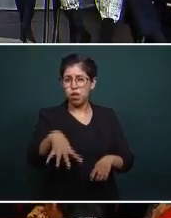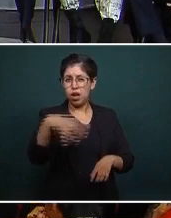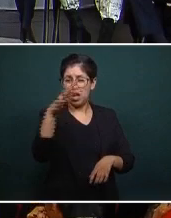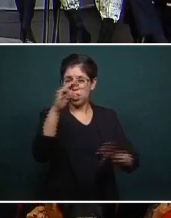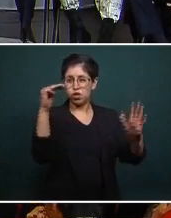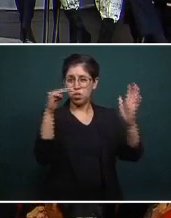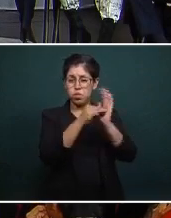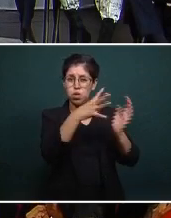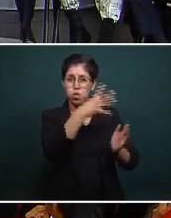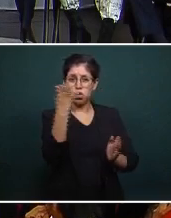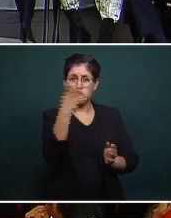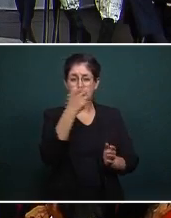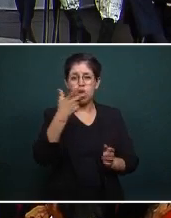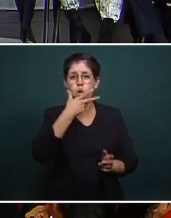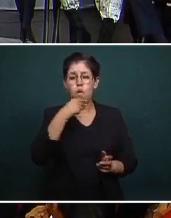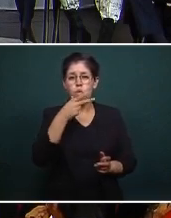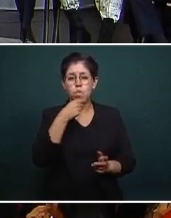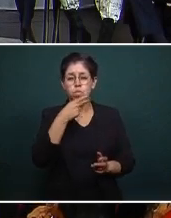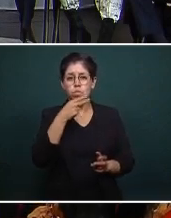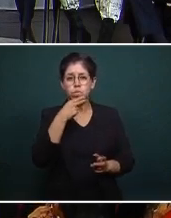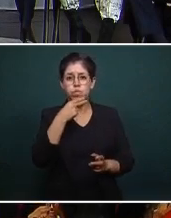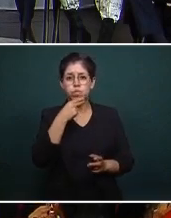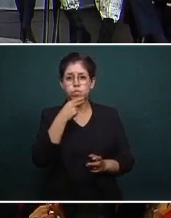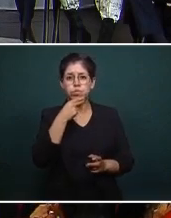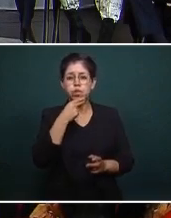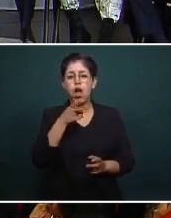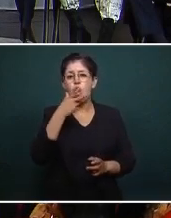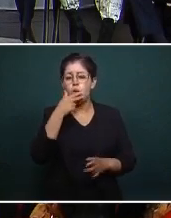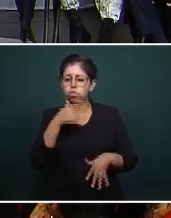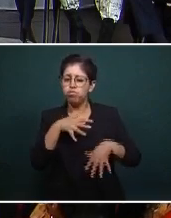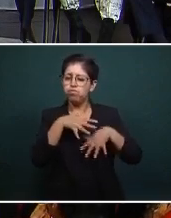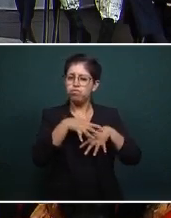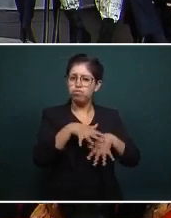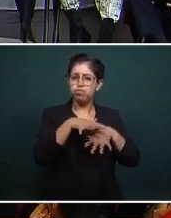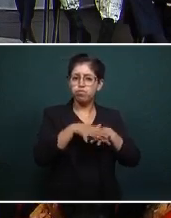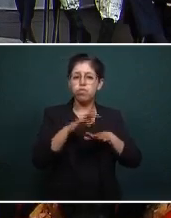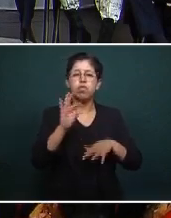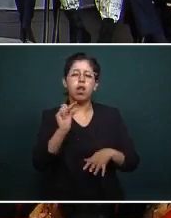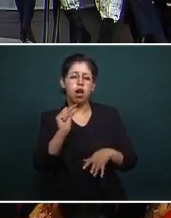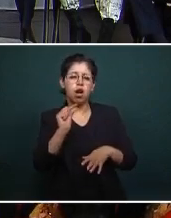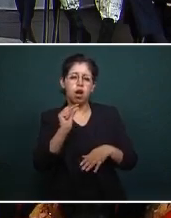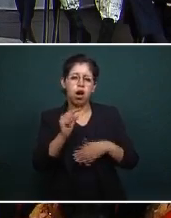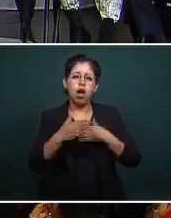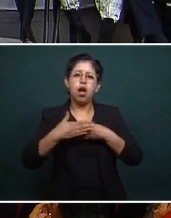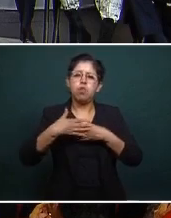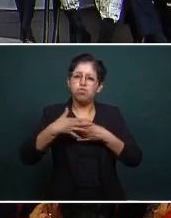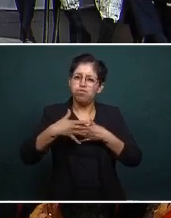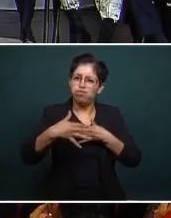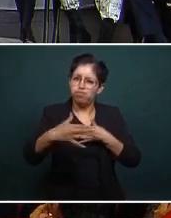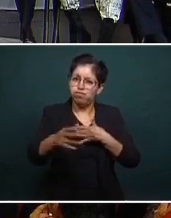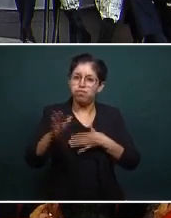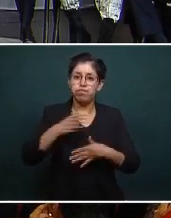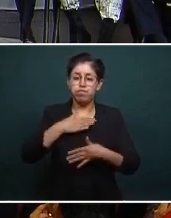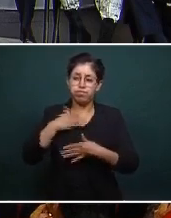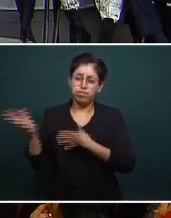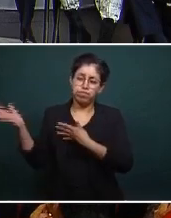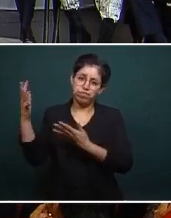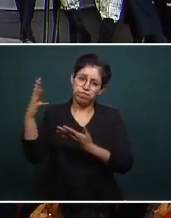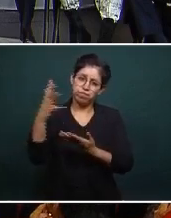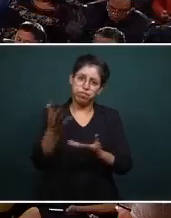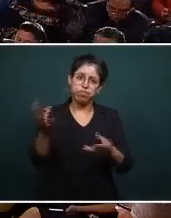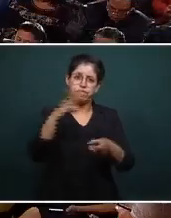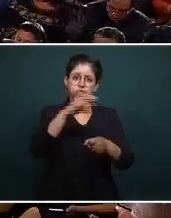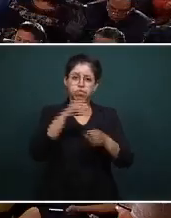14,400 hombres. Estos van a ser de manera progresiva. Ahorita estamos en el proceso de reclutamiento, después